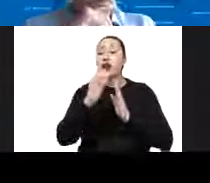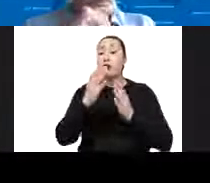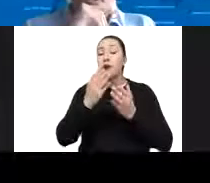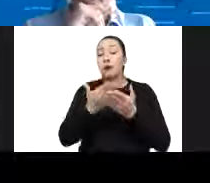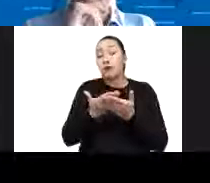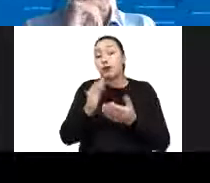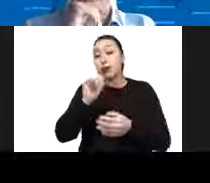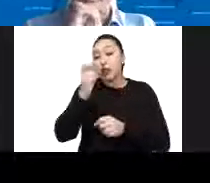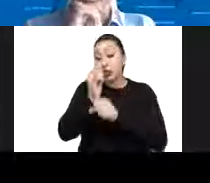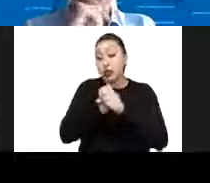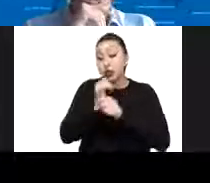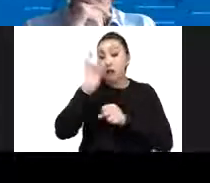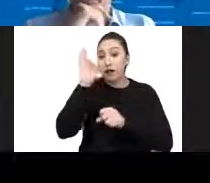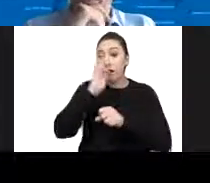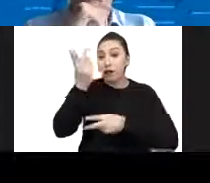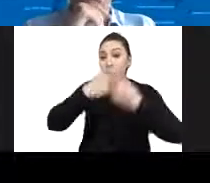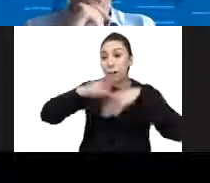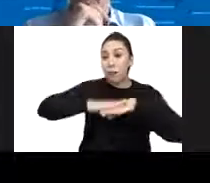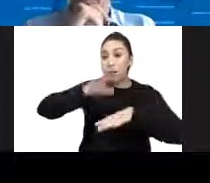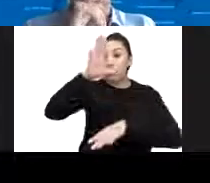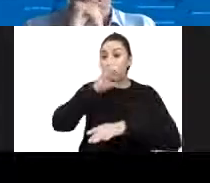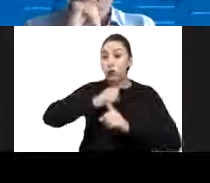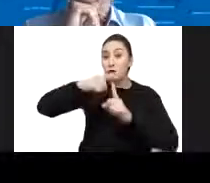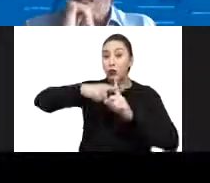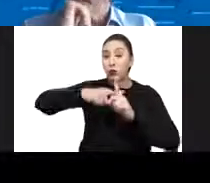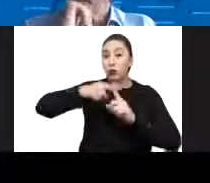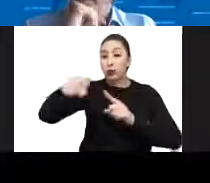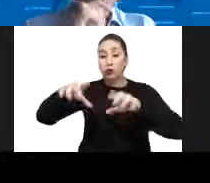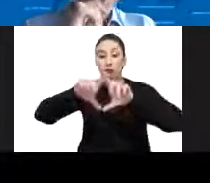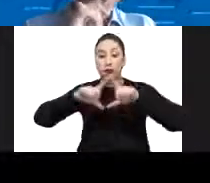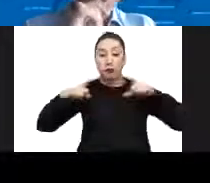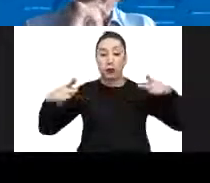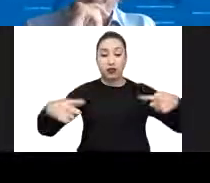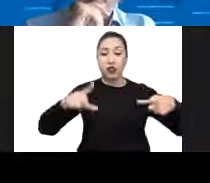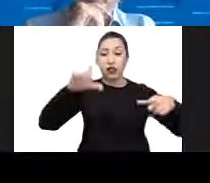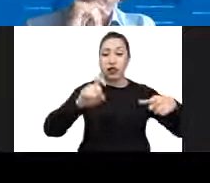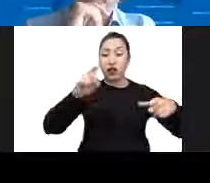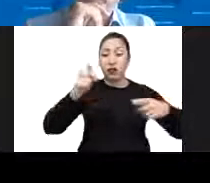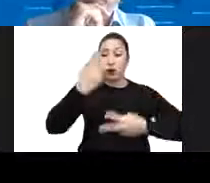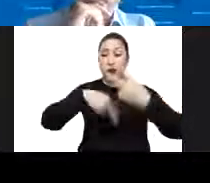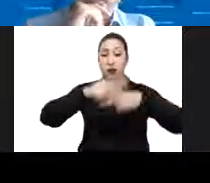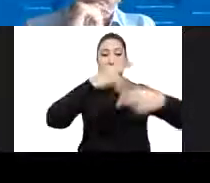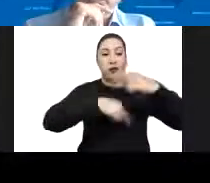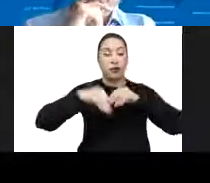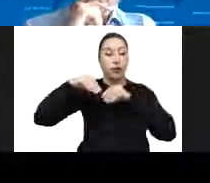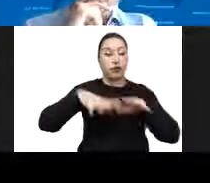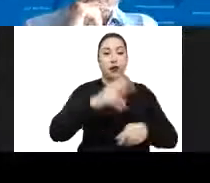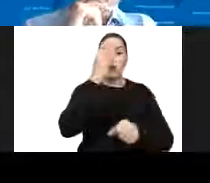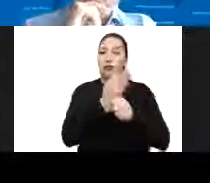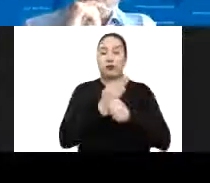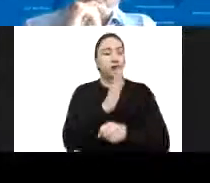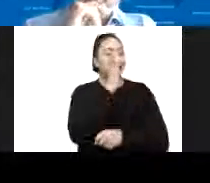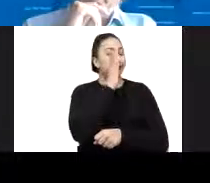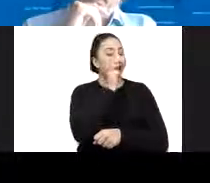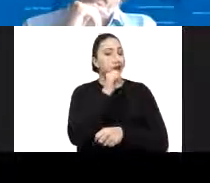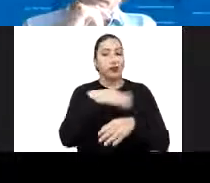si sigue aumentando la temperatura, el sistema no va a poder tener la capacidad de suministro que tiene hoy. Y no